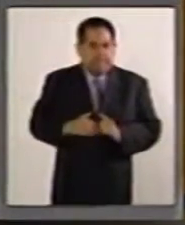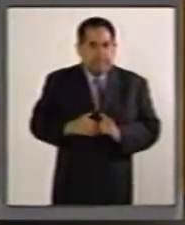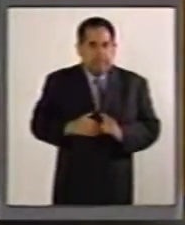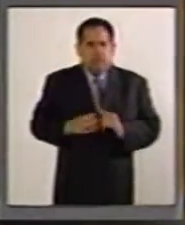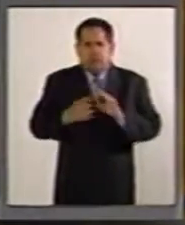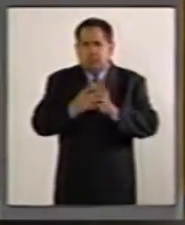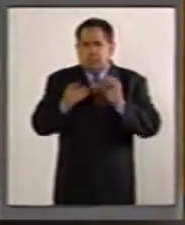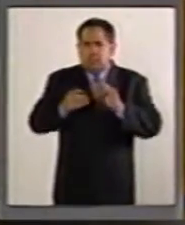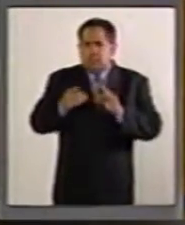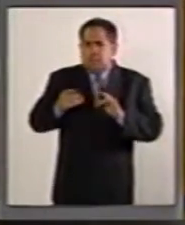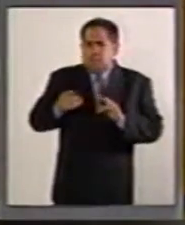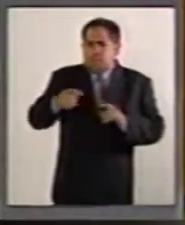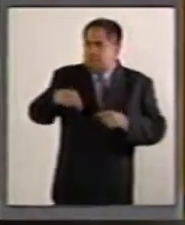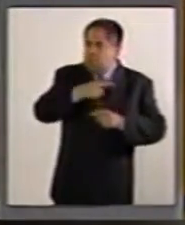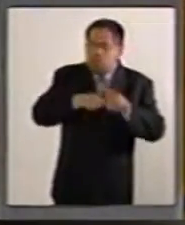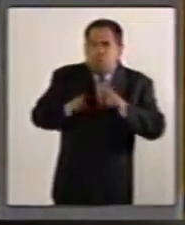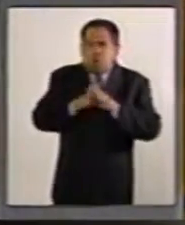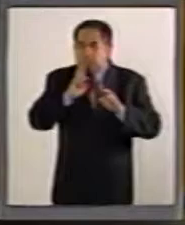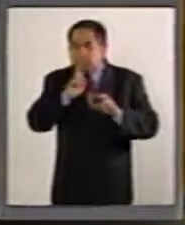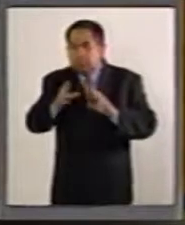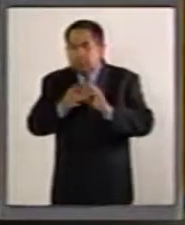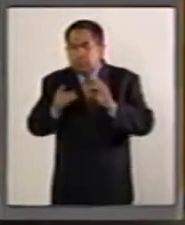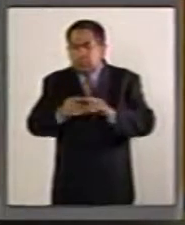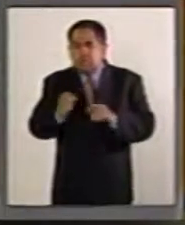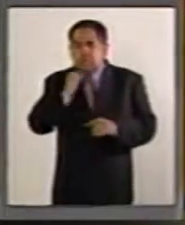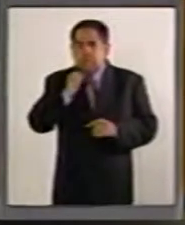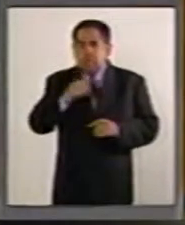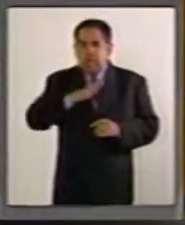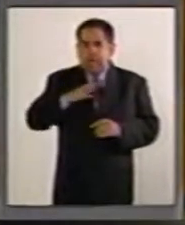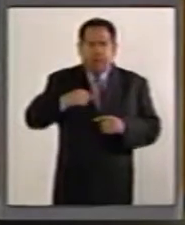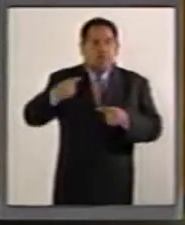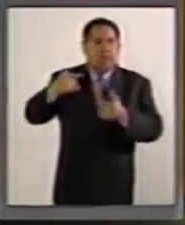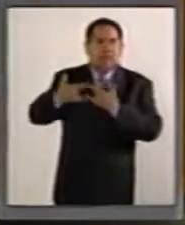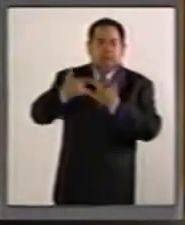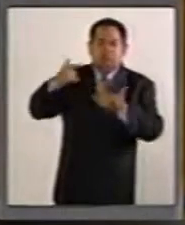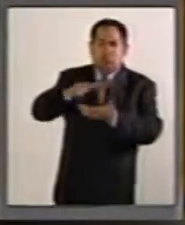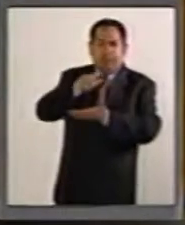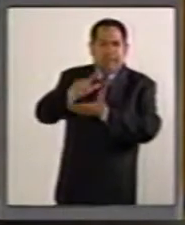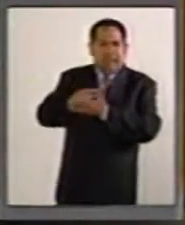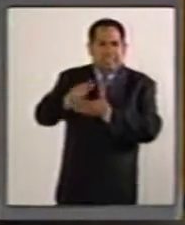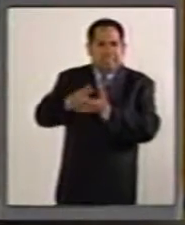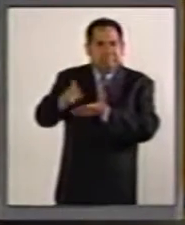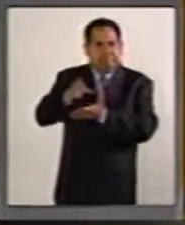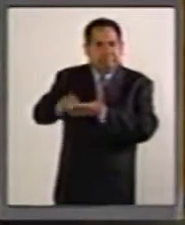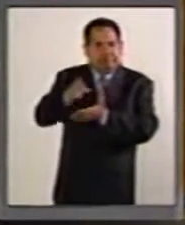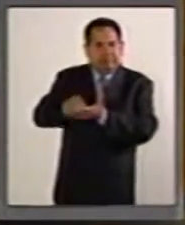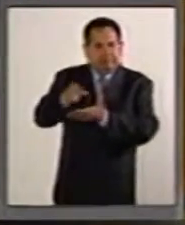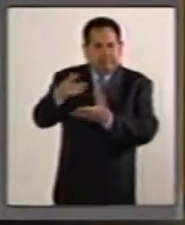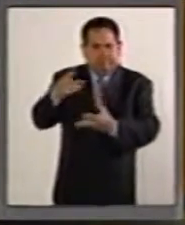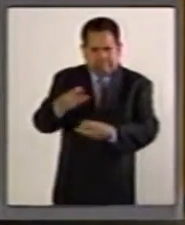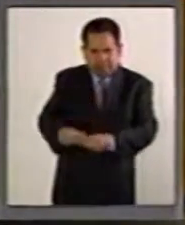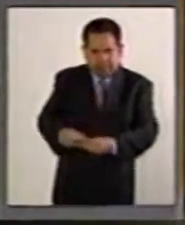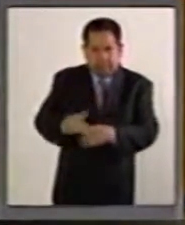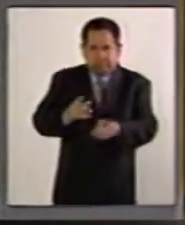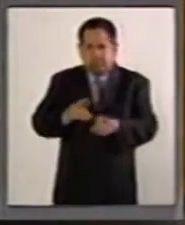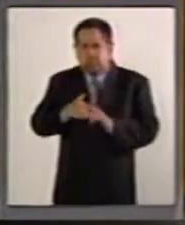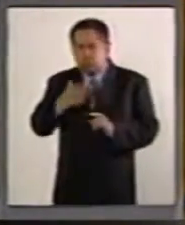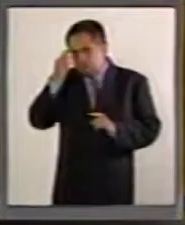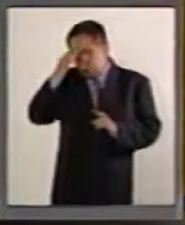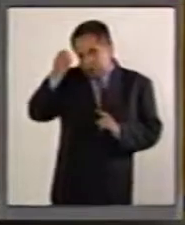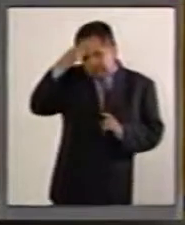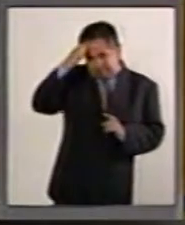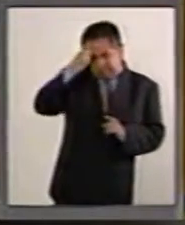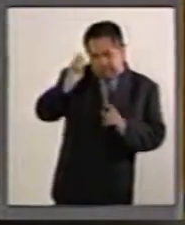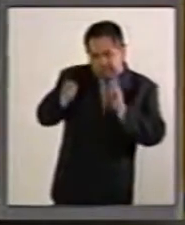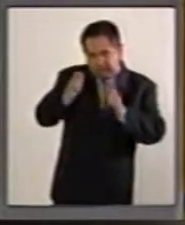vamos a resolverlo, senadora, de si hay jurisprudencia y cuál es la jurisprudencia. No la conozca usted como experta